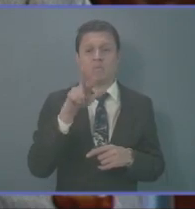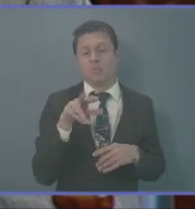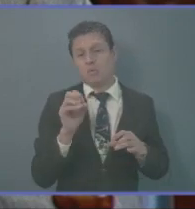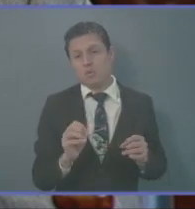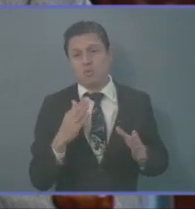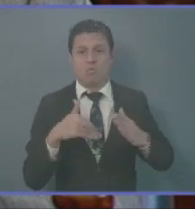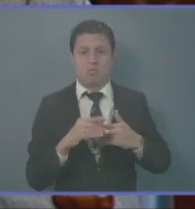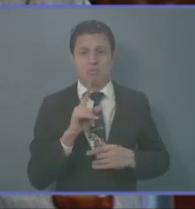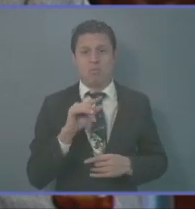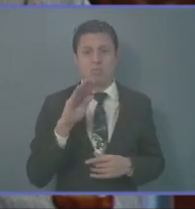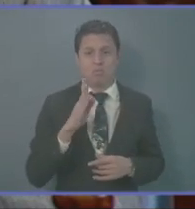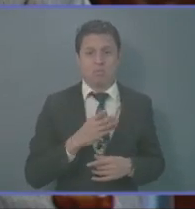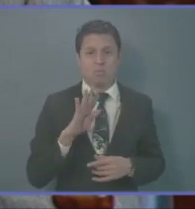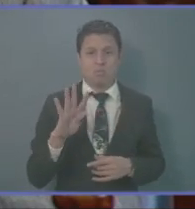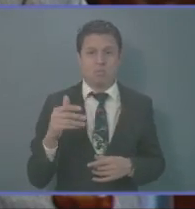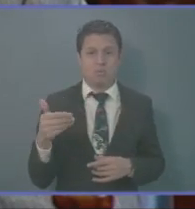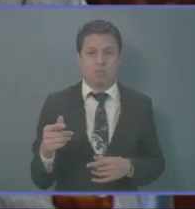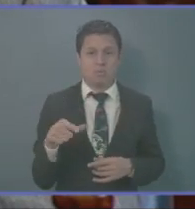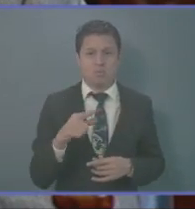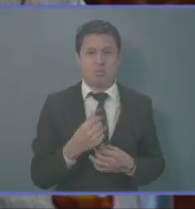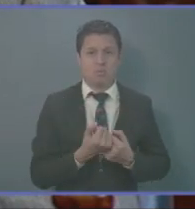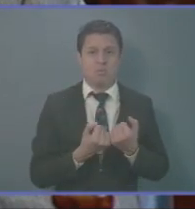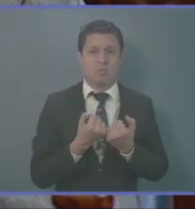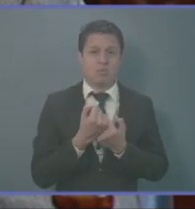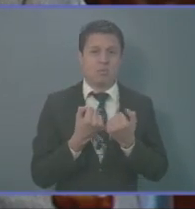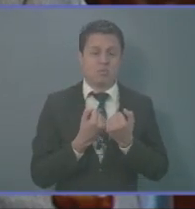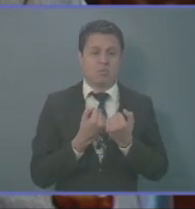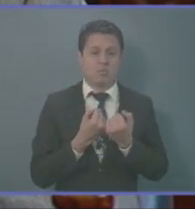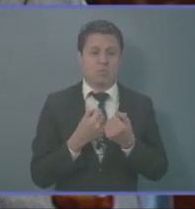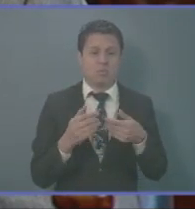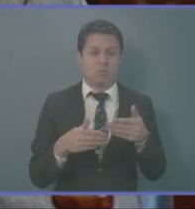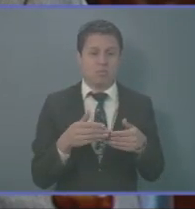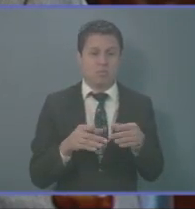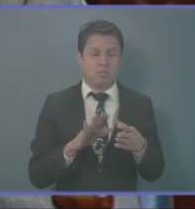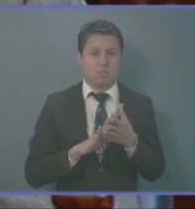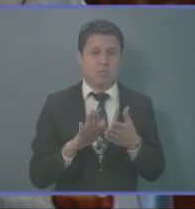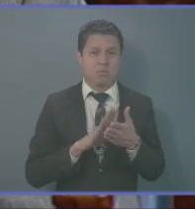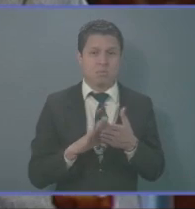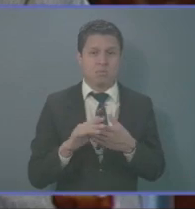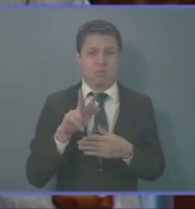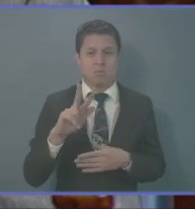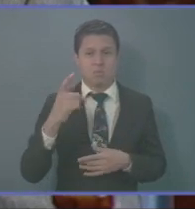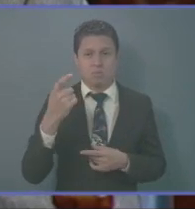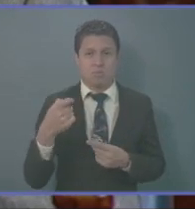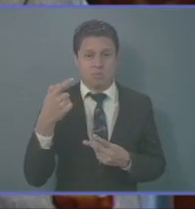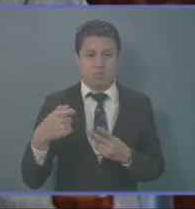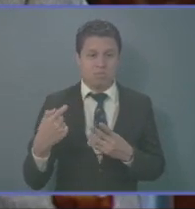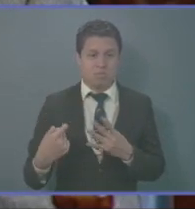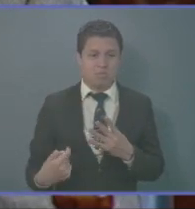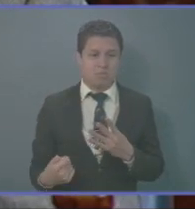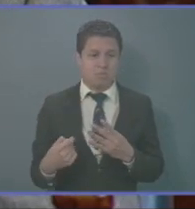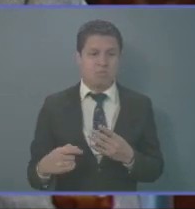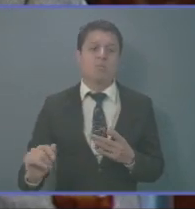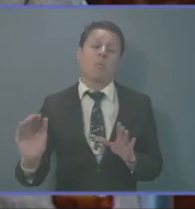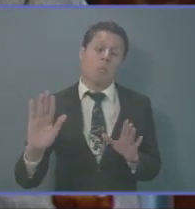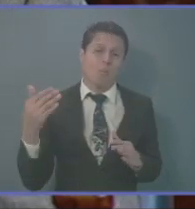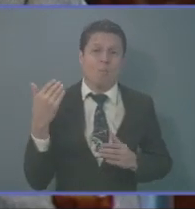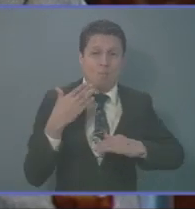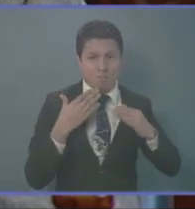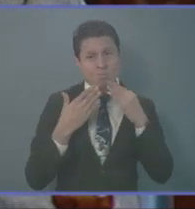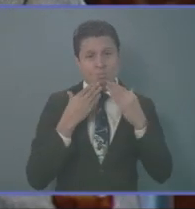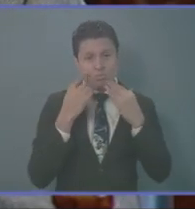un cuarto de año. Reposición de las cuotas mediante pagos trimestrales o conforme lo indique el Fondo